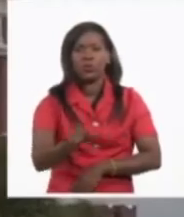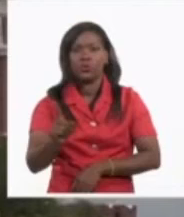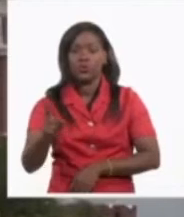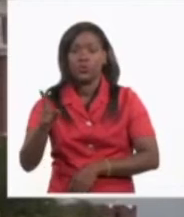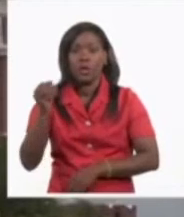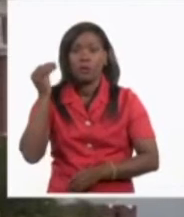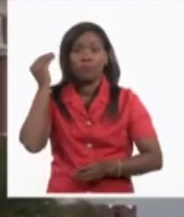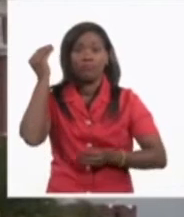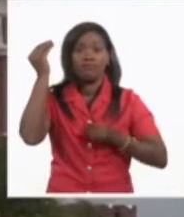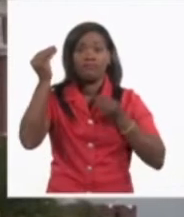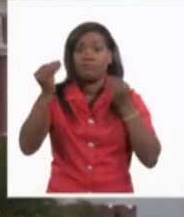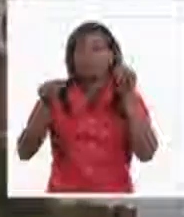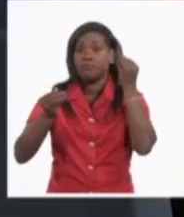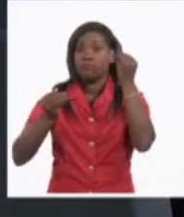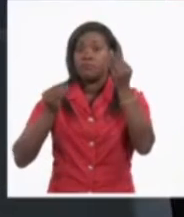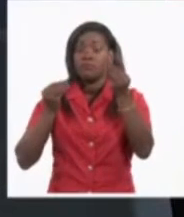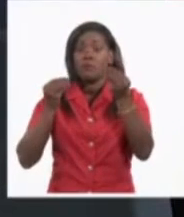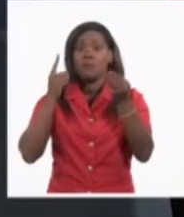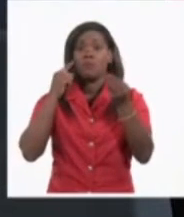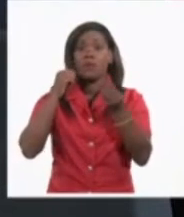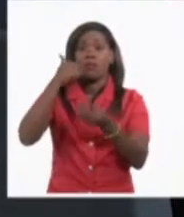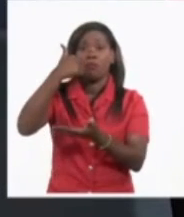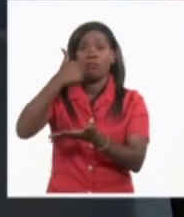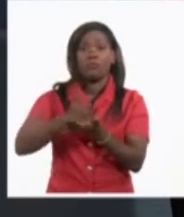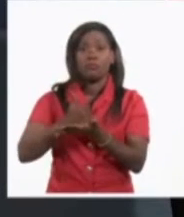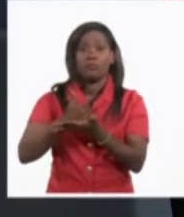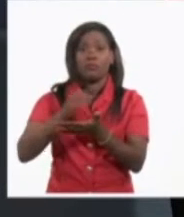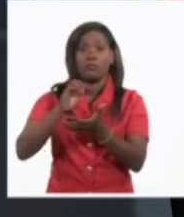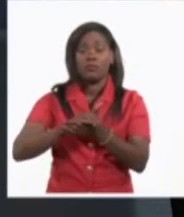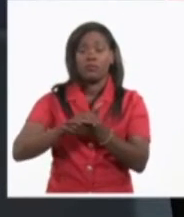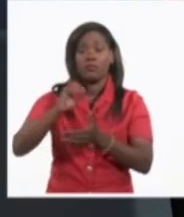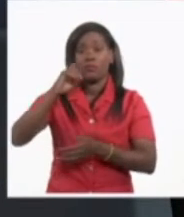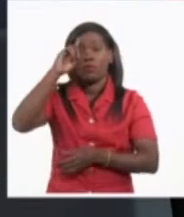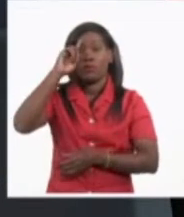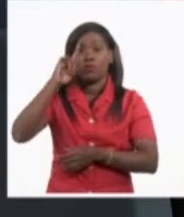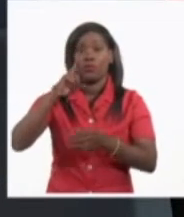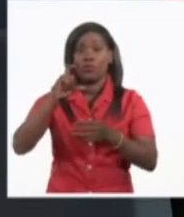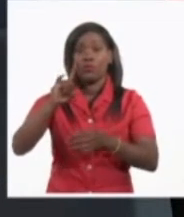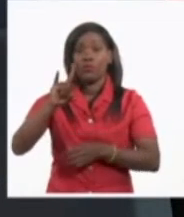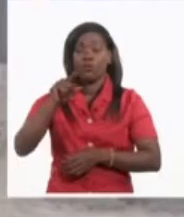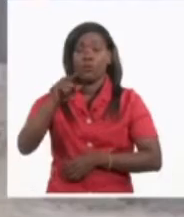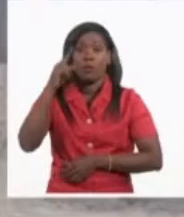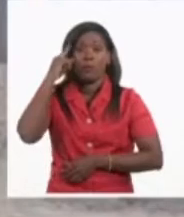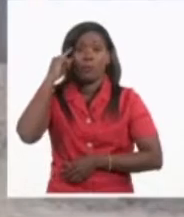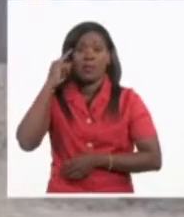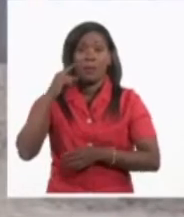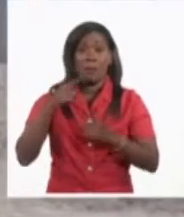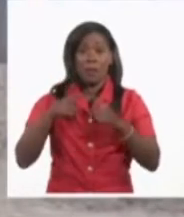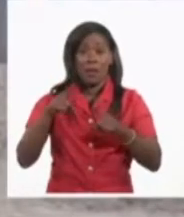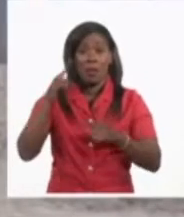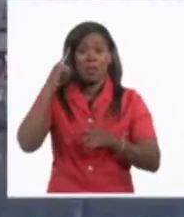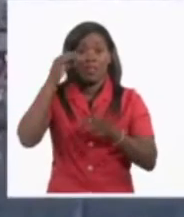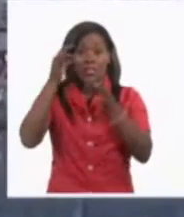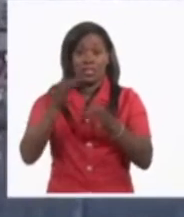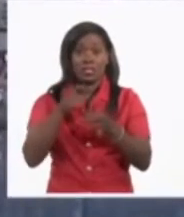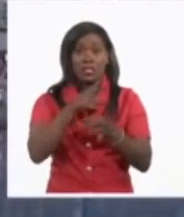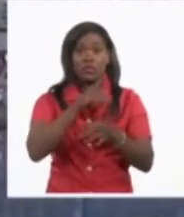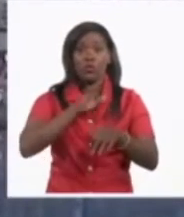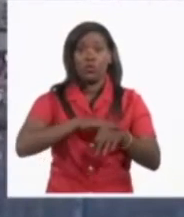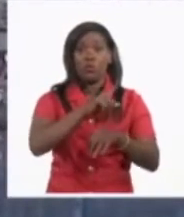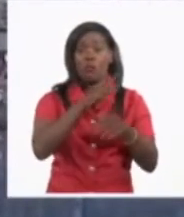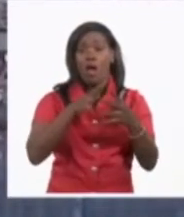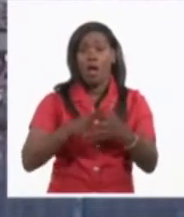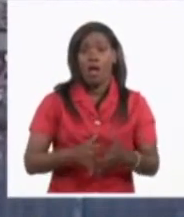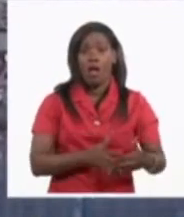Moscú. Sin embargo, el Kremlin asegura que el beneficiario de las fugas es Estados Unidos, que ya podrá vender más y más caro